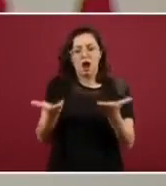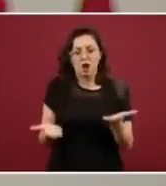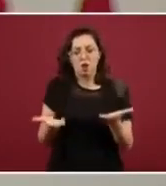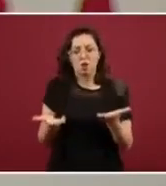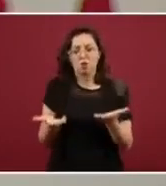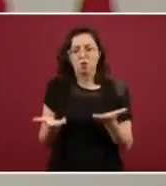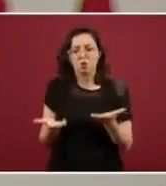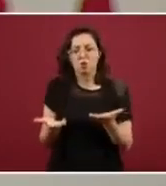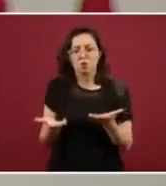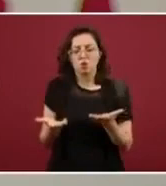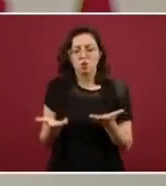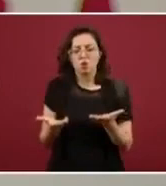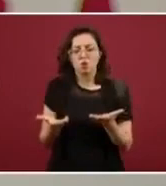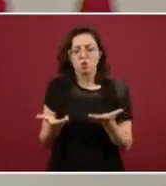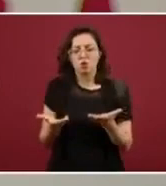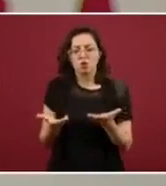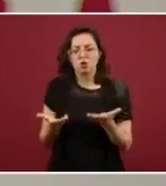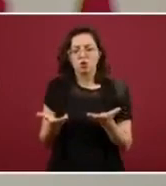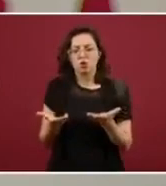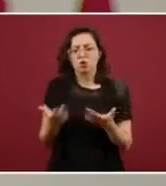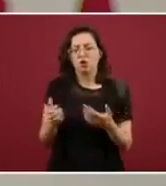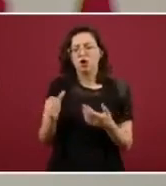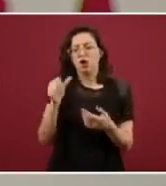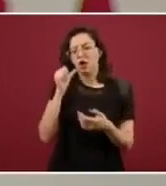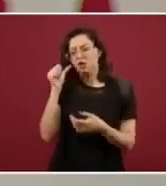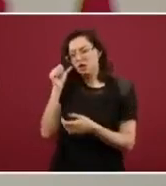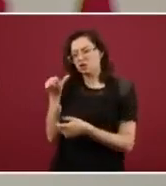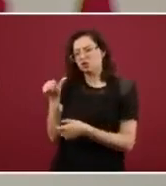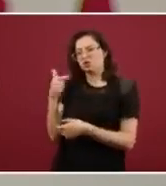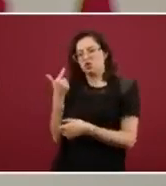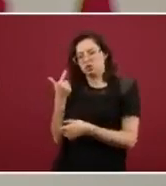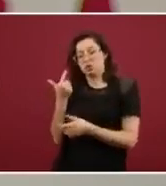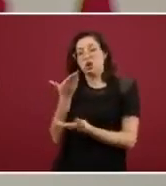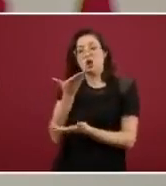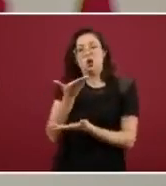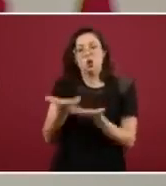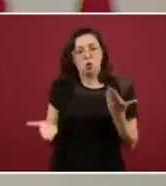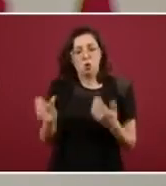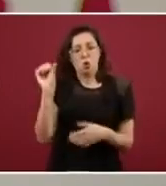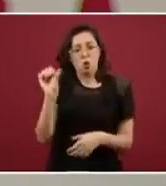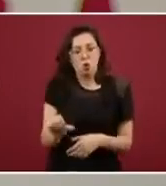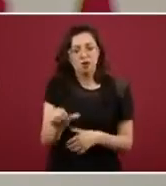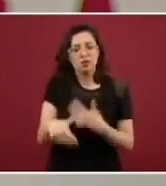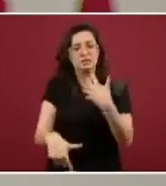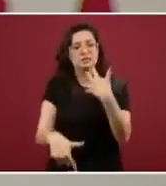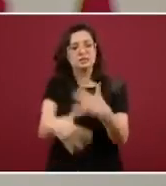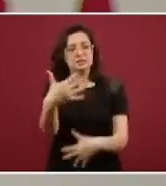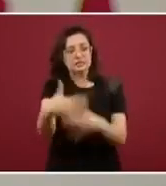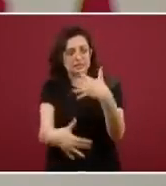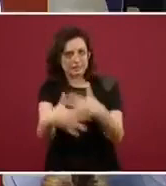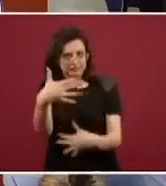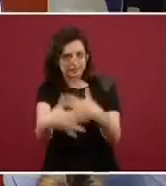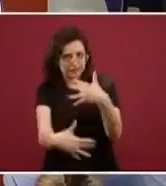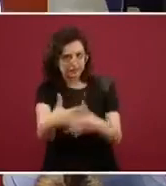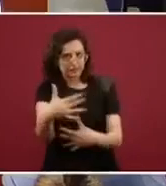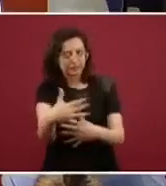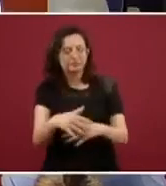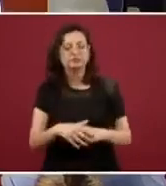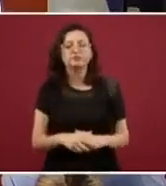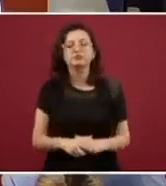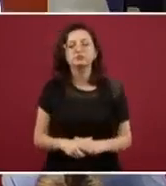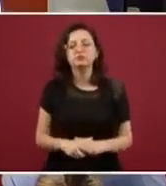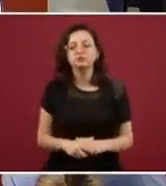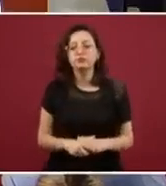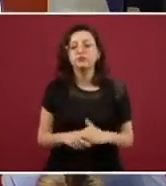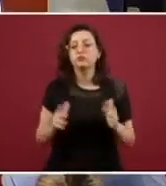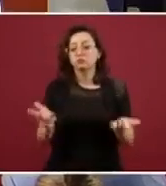porque el informe lo habíamos dado en 12 casos, ahorita tenemos 15 casos, y obviamente los casos sospechosos